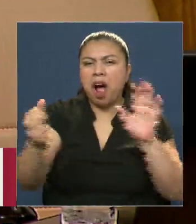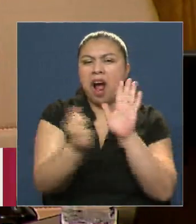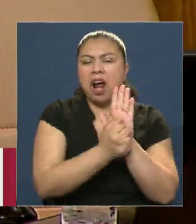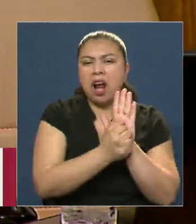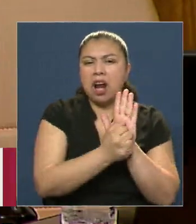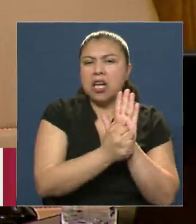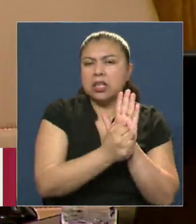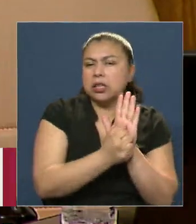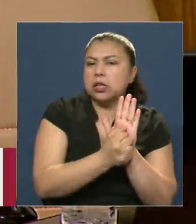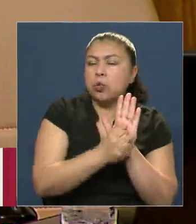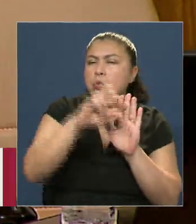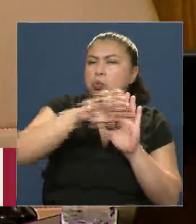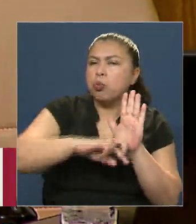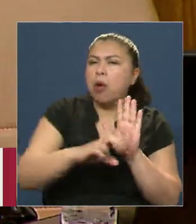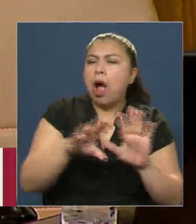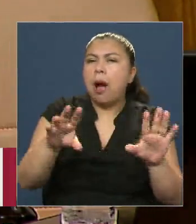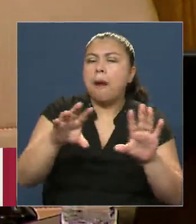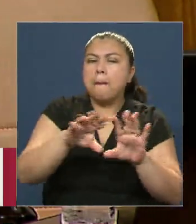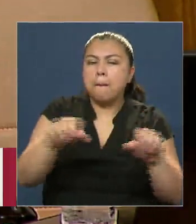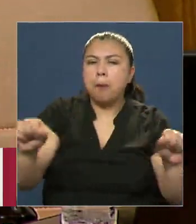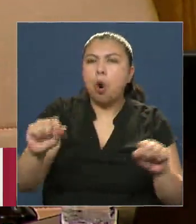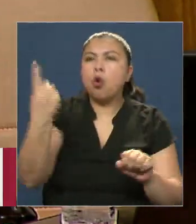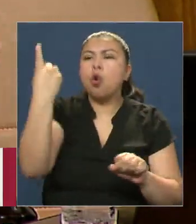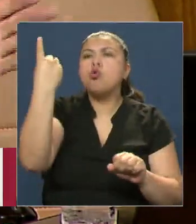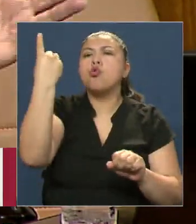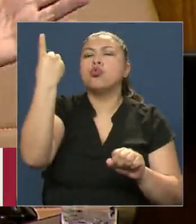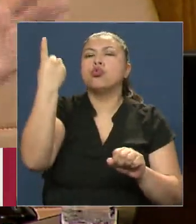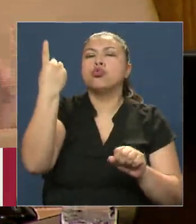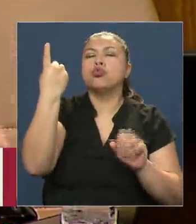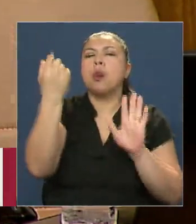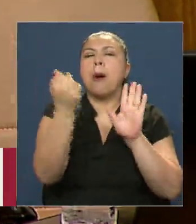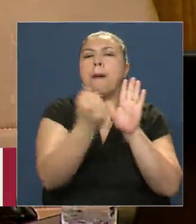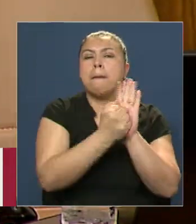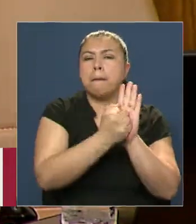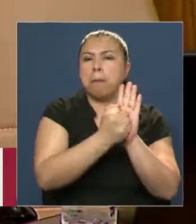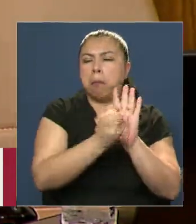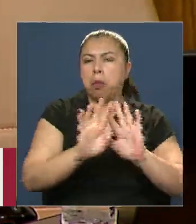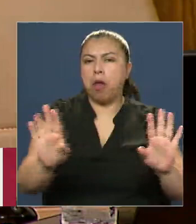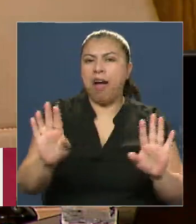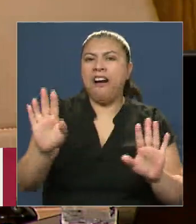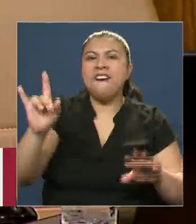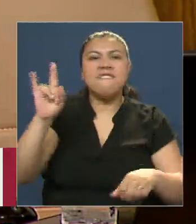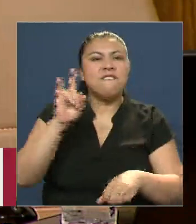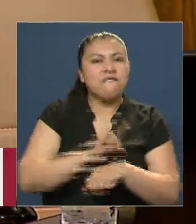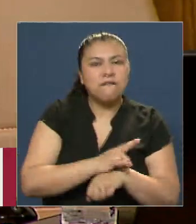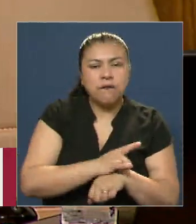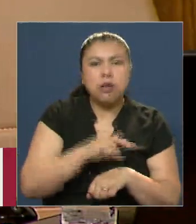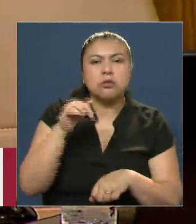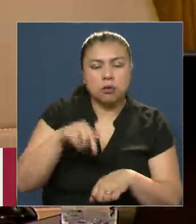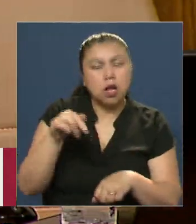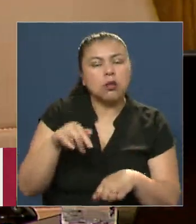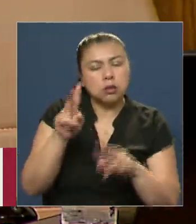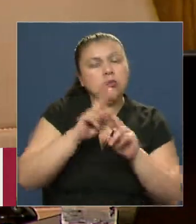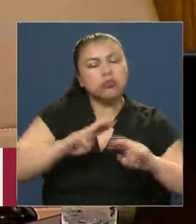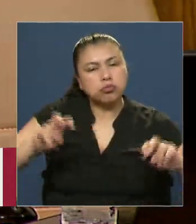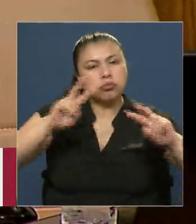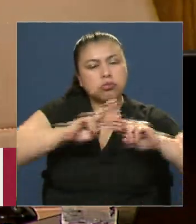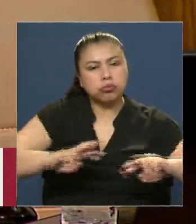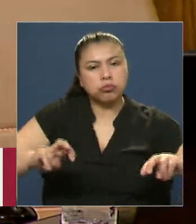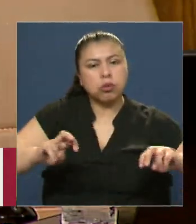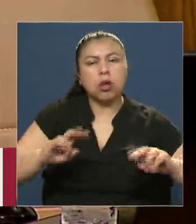artículo de un proyecto de acuerdo con un solo artículo único. Falso total. Este es un estudio,